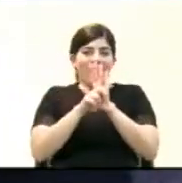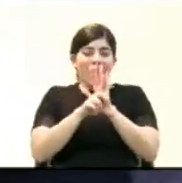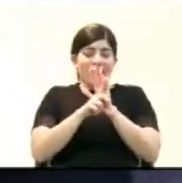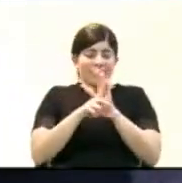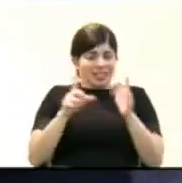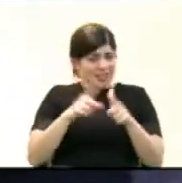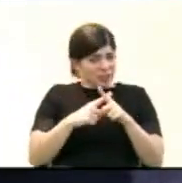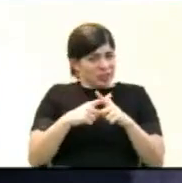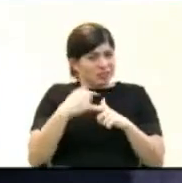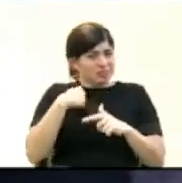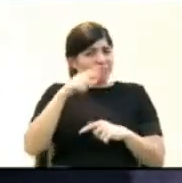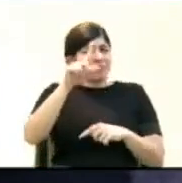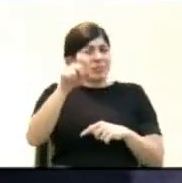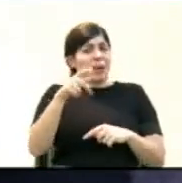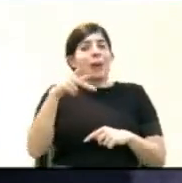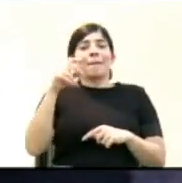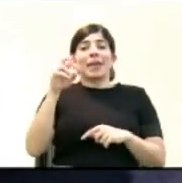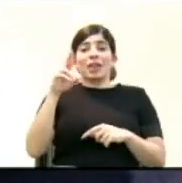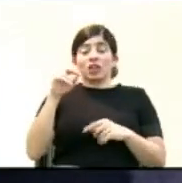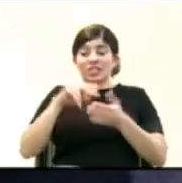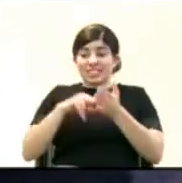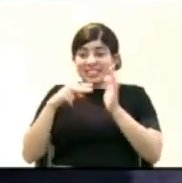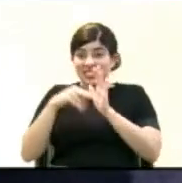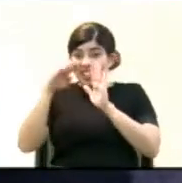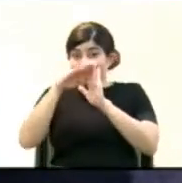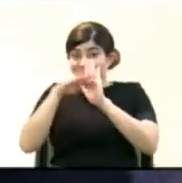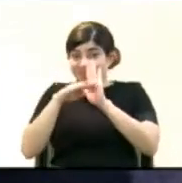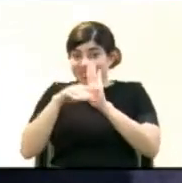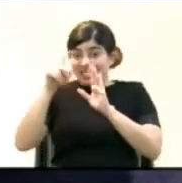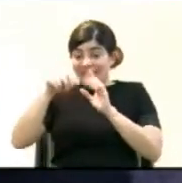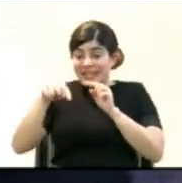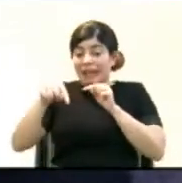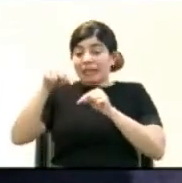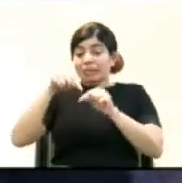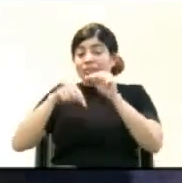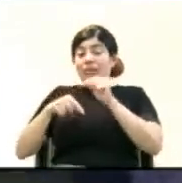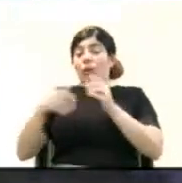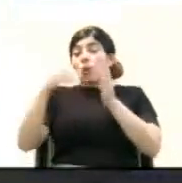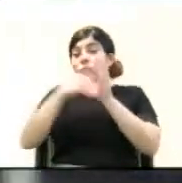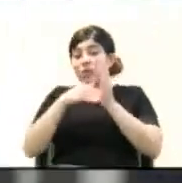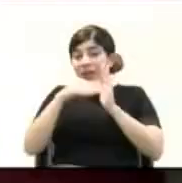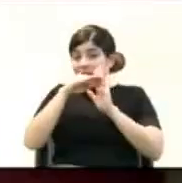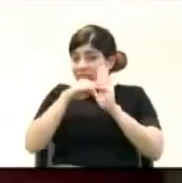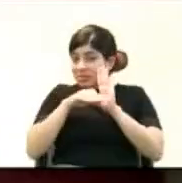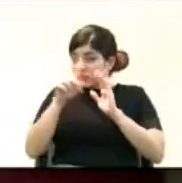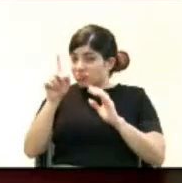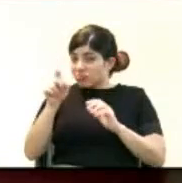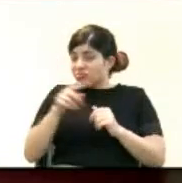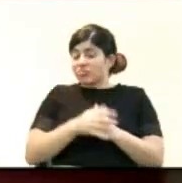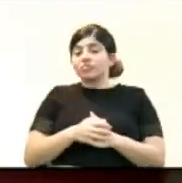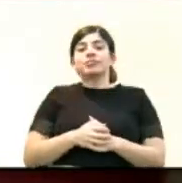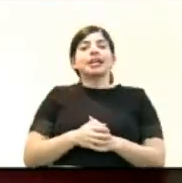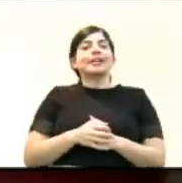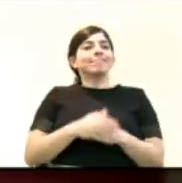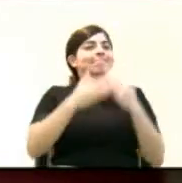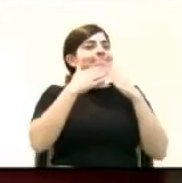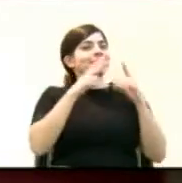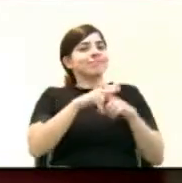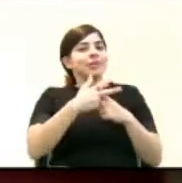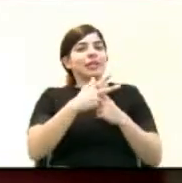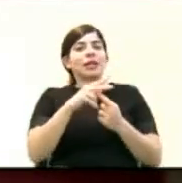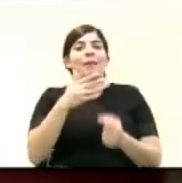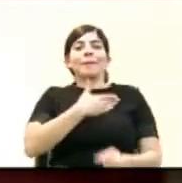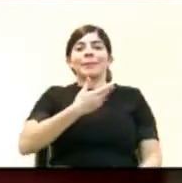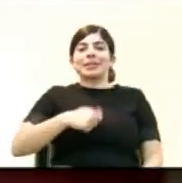debería dar, y también le pregunto a don Pedro, vuelta atrás con las medidas que ya se anunciaron para septiembre. Gracias. Iniciamos con el presidente ejecutivo de la